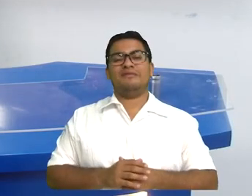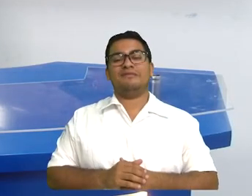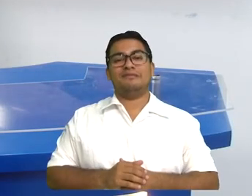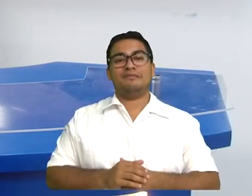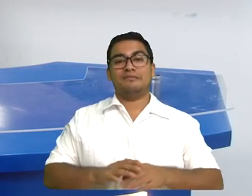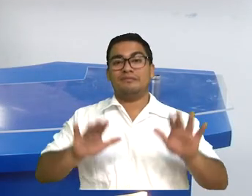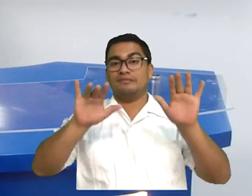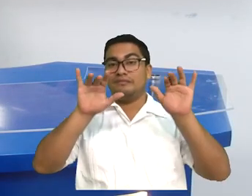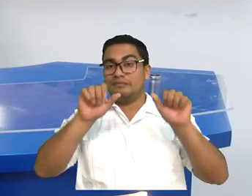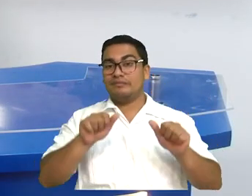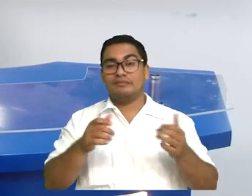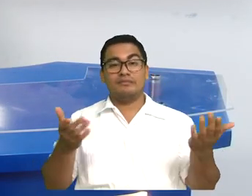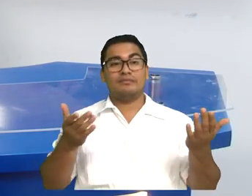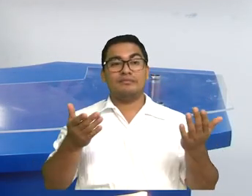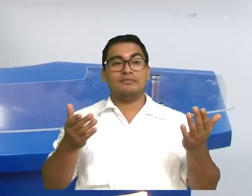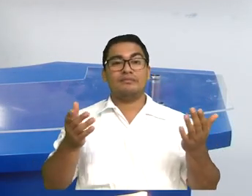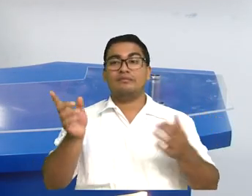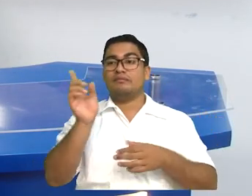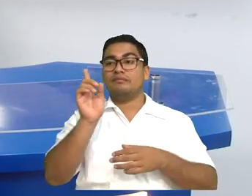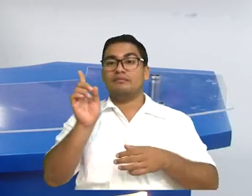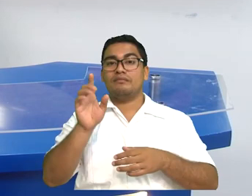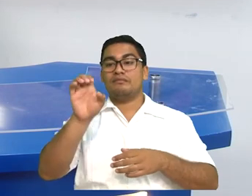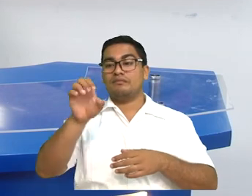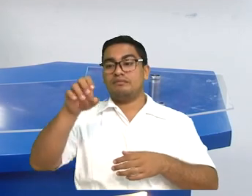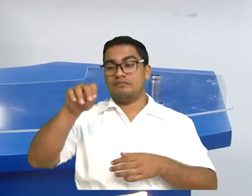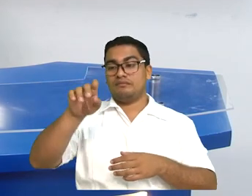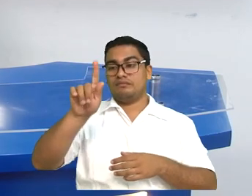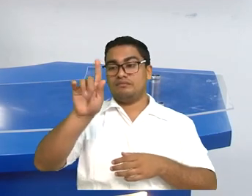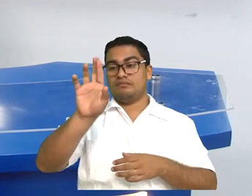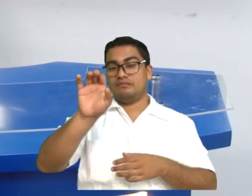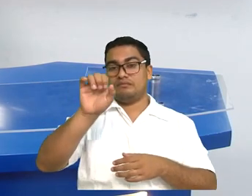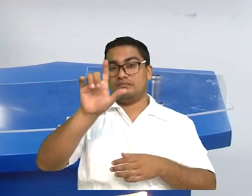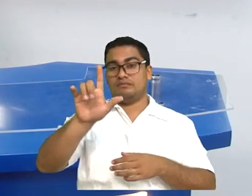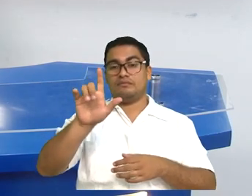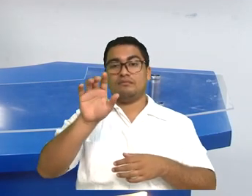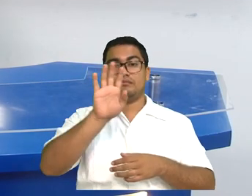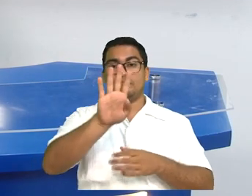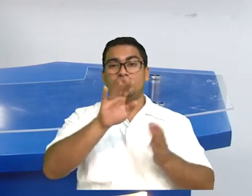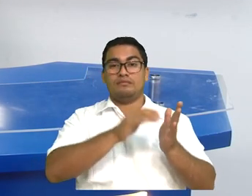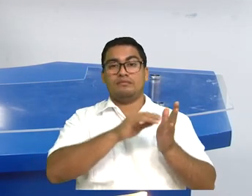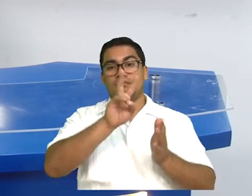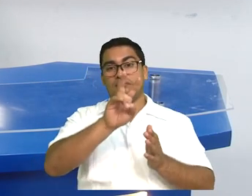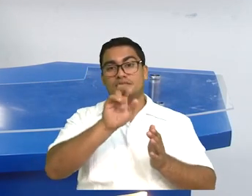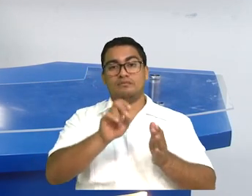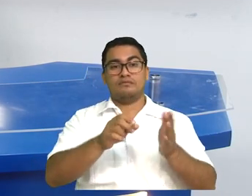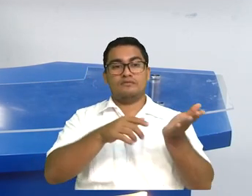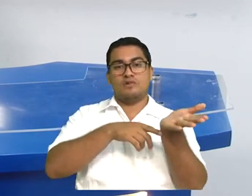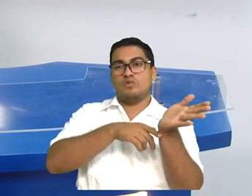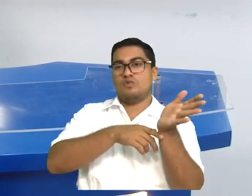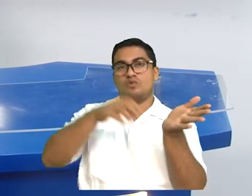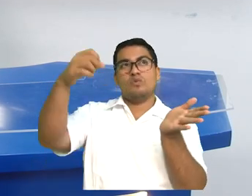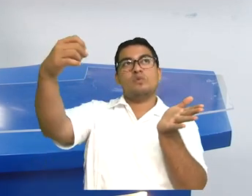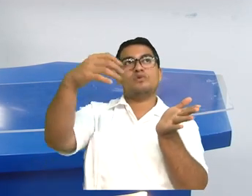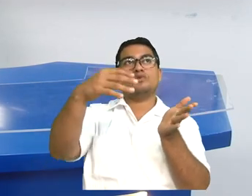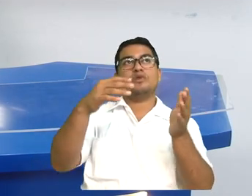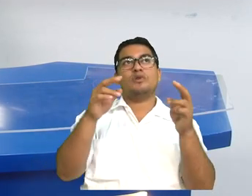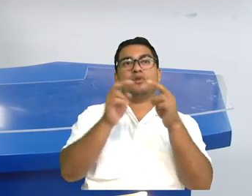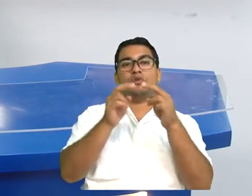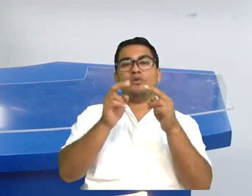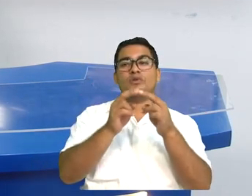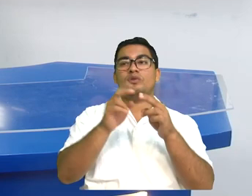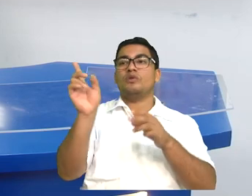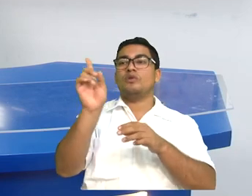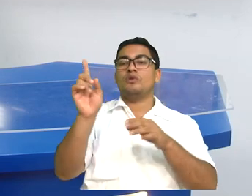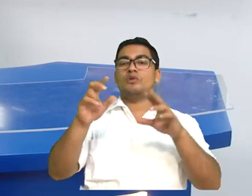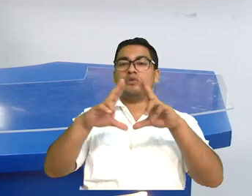Ya se encuentran en las bodegas de Enatrel los 4.200 paneles solares que se instalarán en una primera etapa en la costa